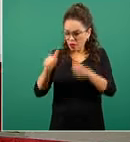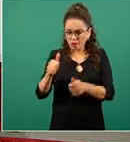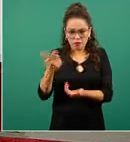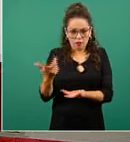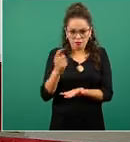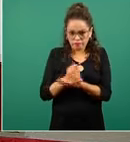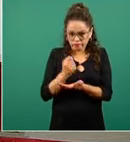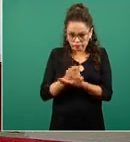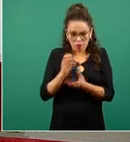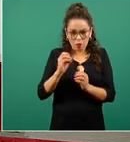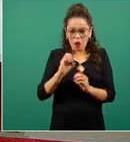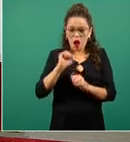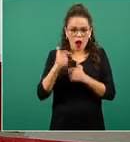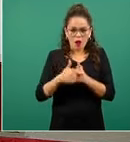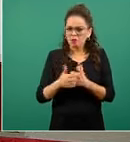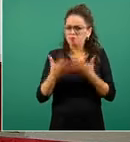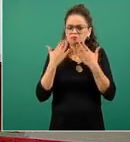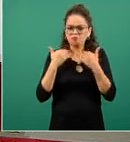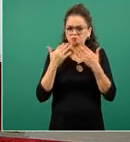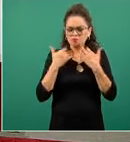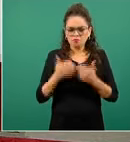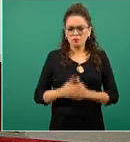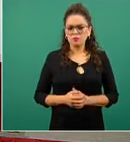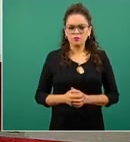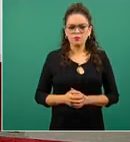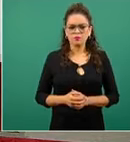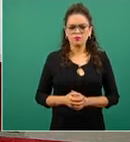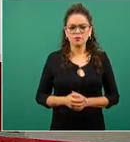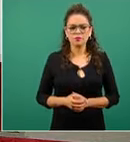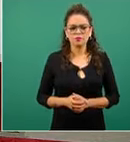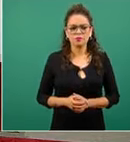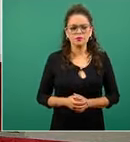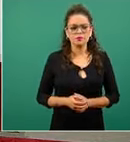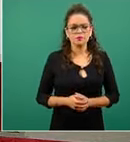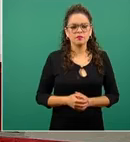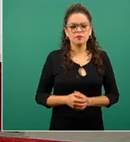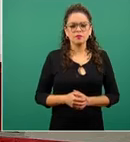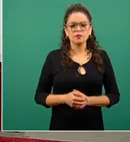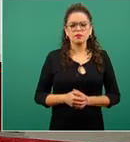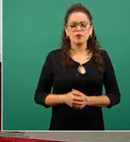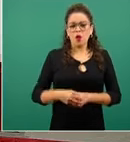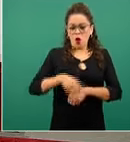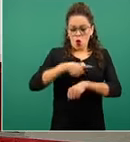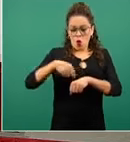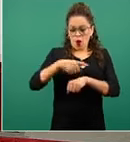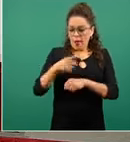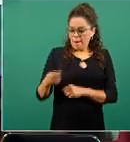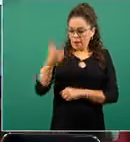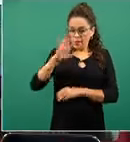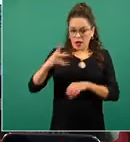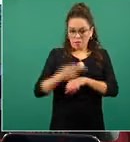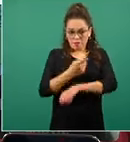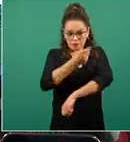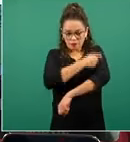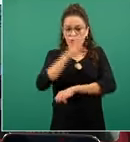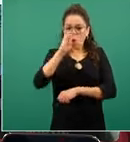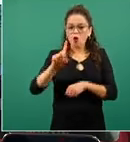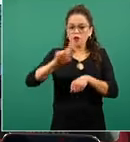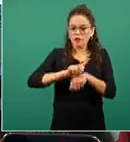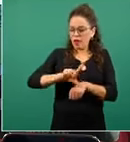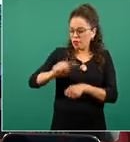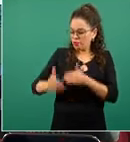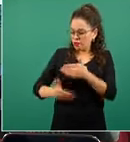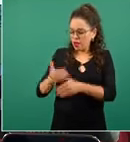siguientes horas o en los primeros días inclusive. Cuando estas